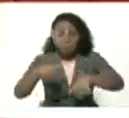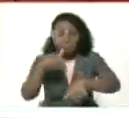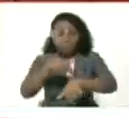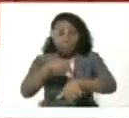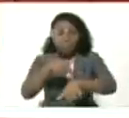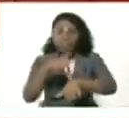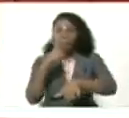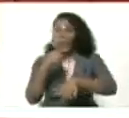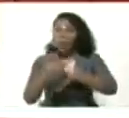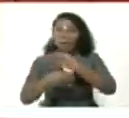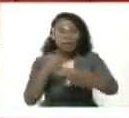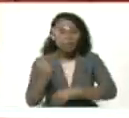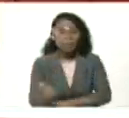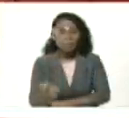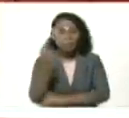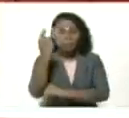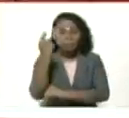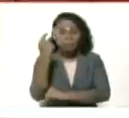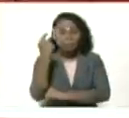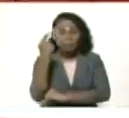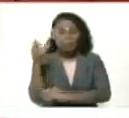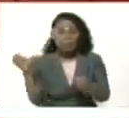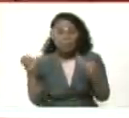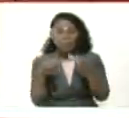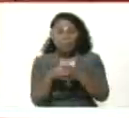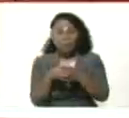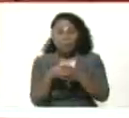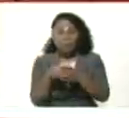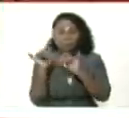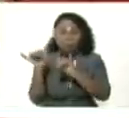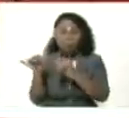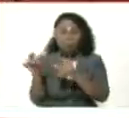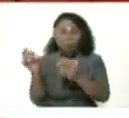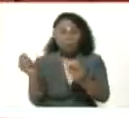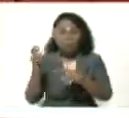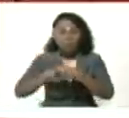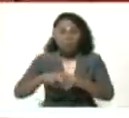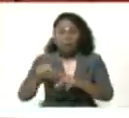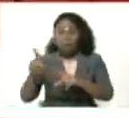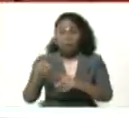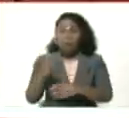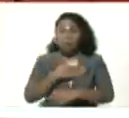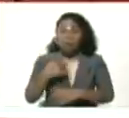Hoy a esta hora, no han hecho la primera reunión entre ellos. Que me desmientan, pues.